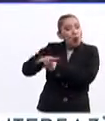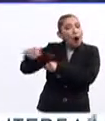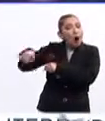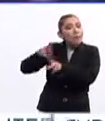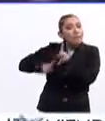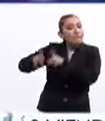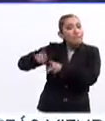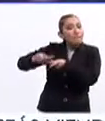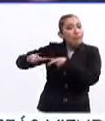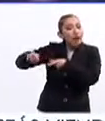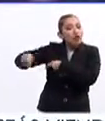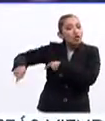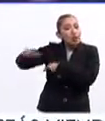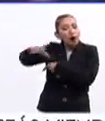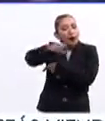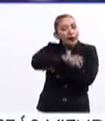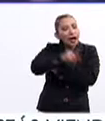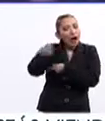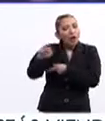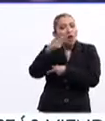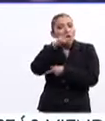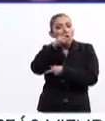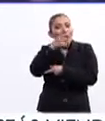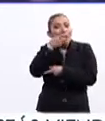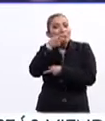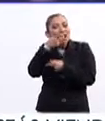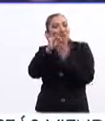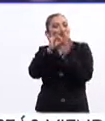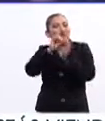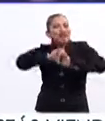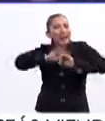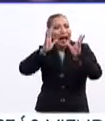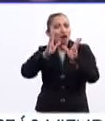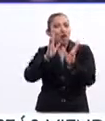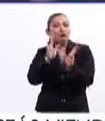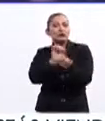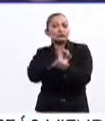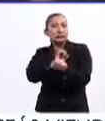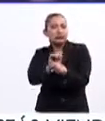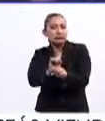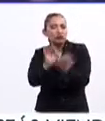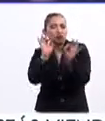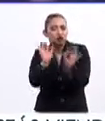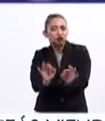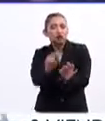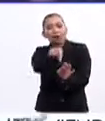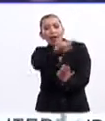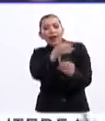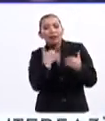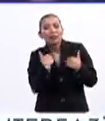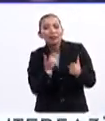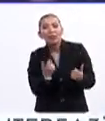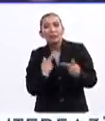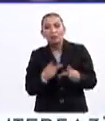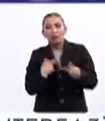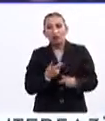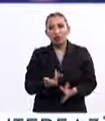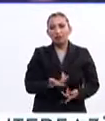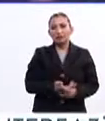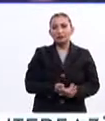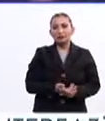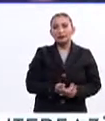en todos los ámbitos con un lenguaje claro y verdaderamente comprensible por todo el